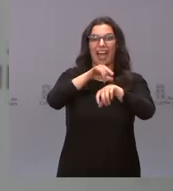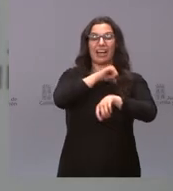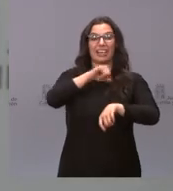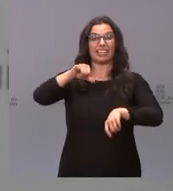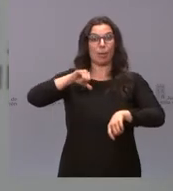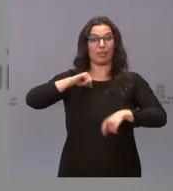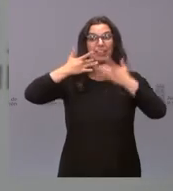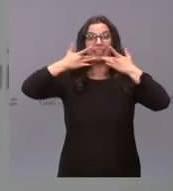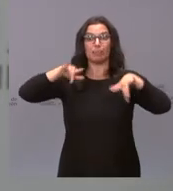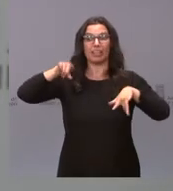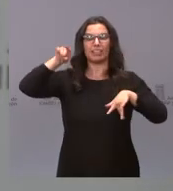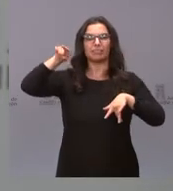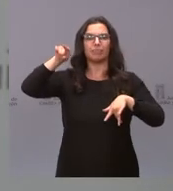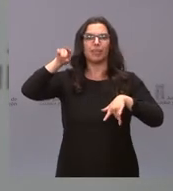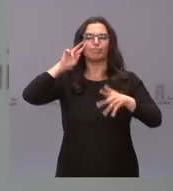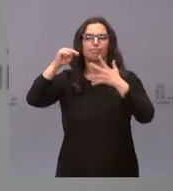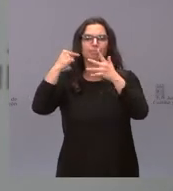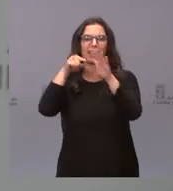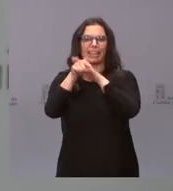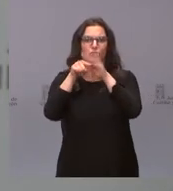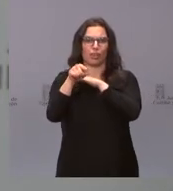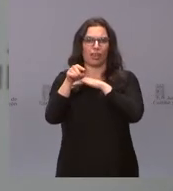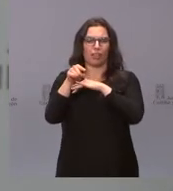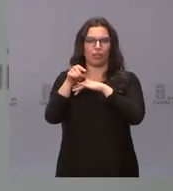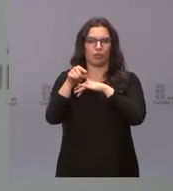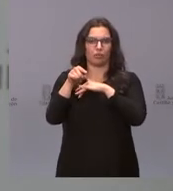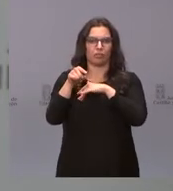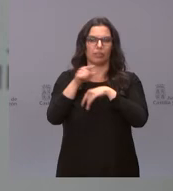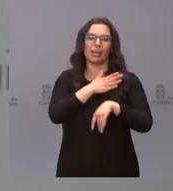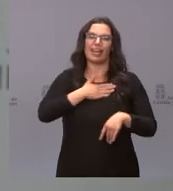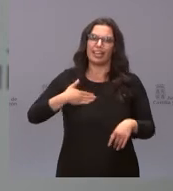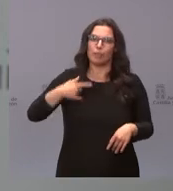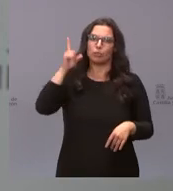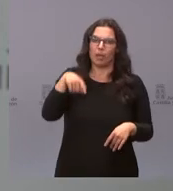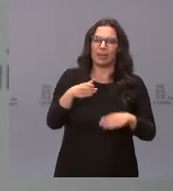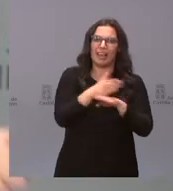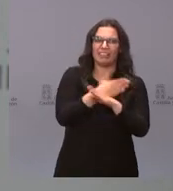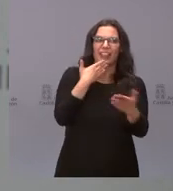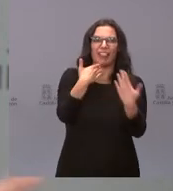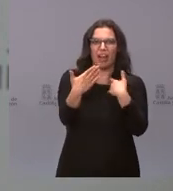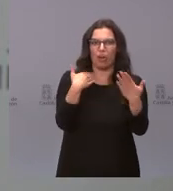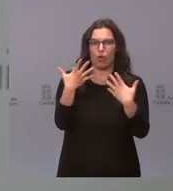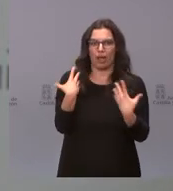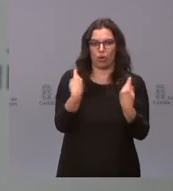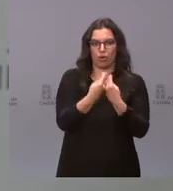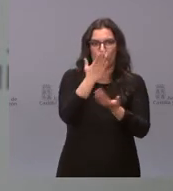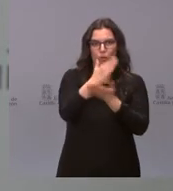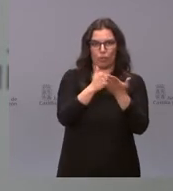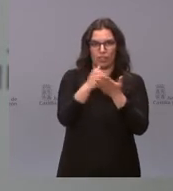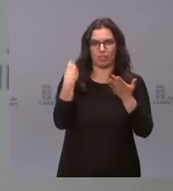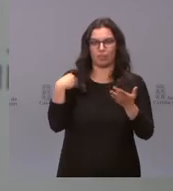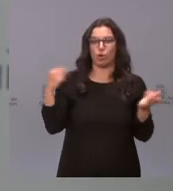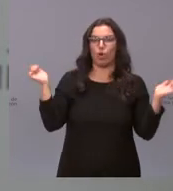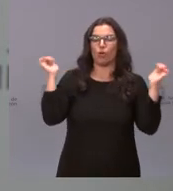transparente esos fondos nos hubiera gustado que se hubiera dialogado con las comunidades autónomas convocando el consejo de